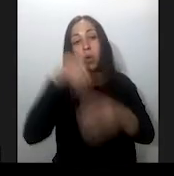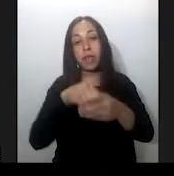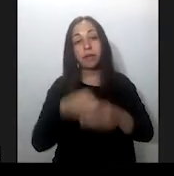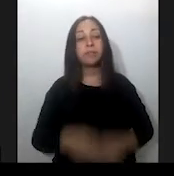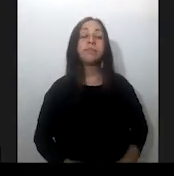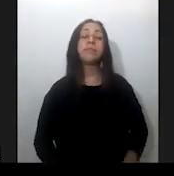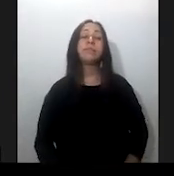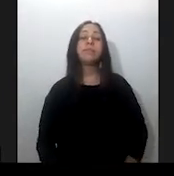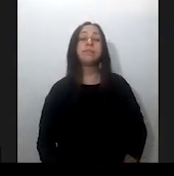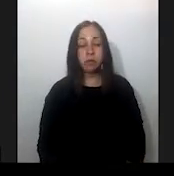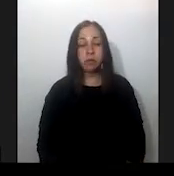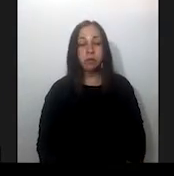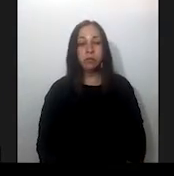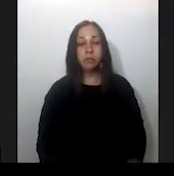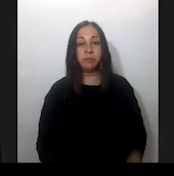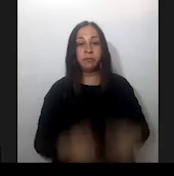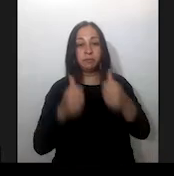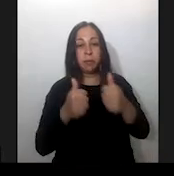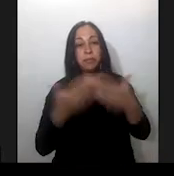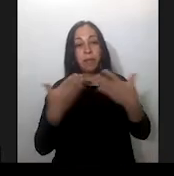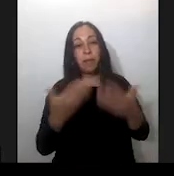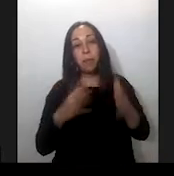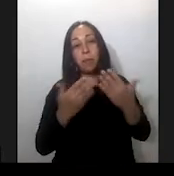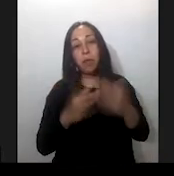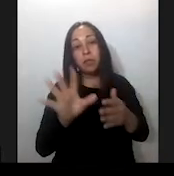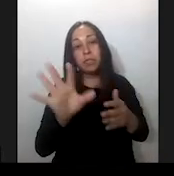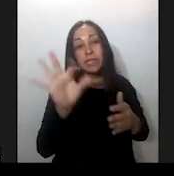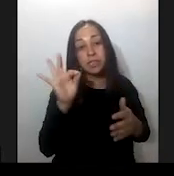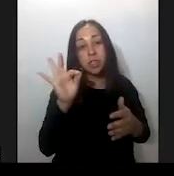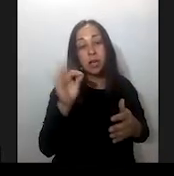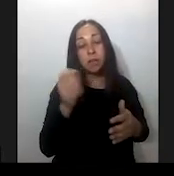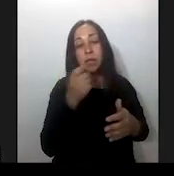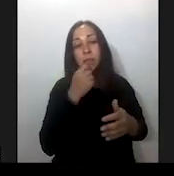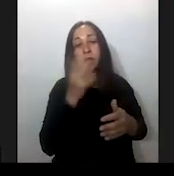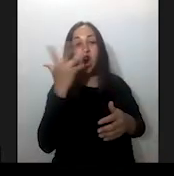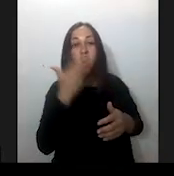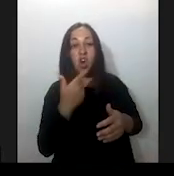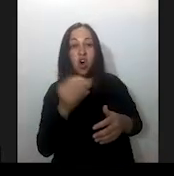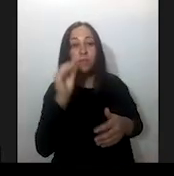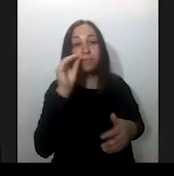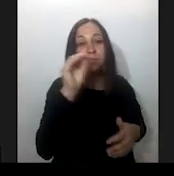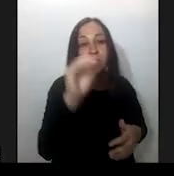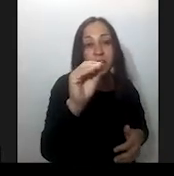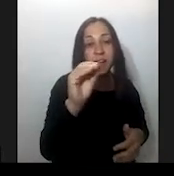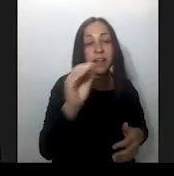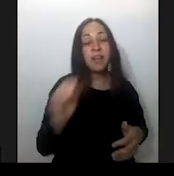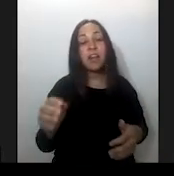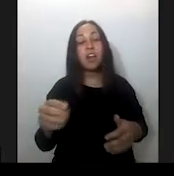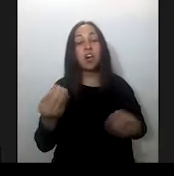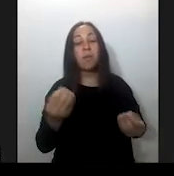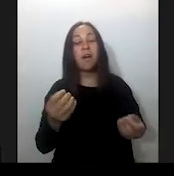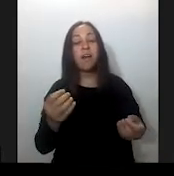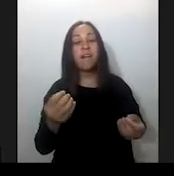Guardamos. También podríamos seleccionar y, por ejemplo, poner algún color acá como para darle un poco más